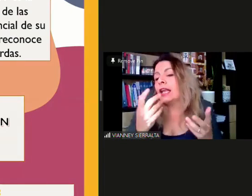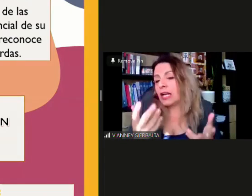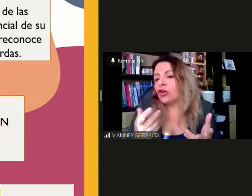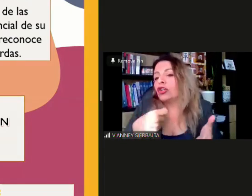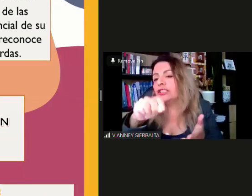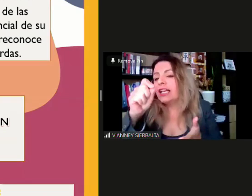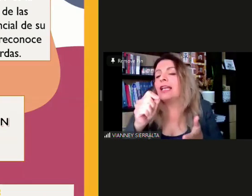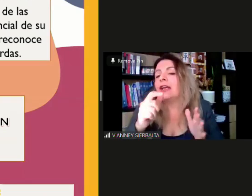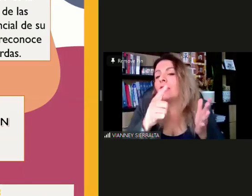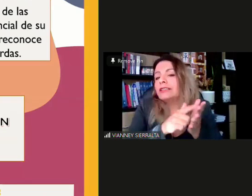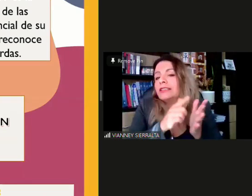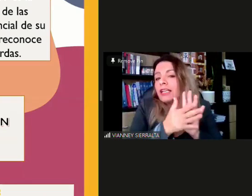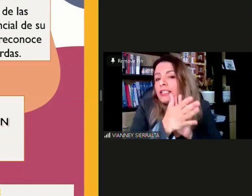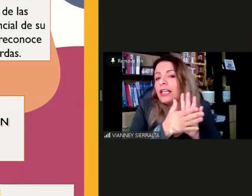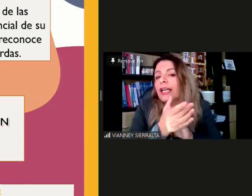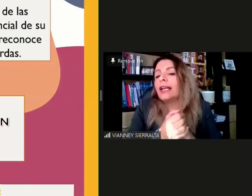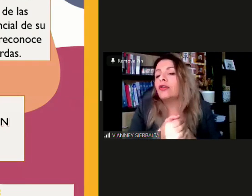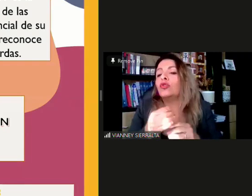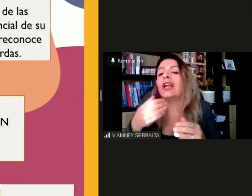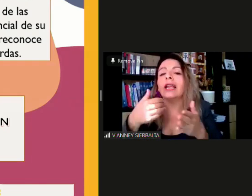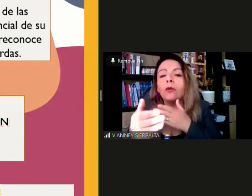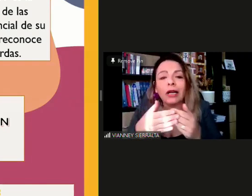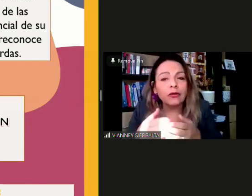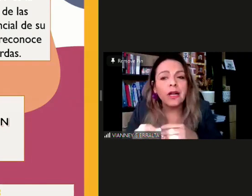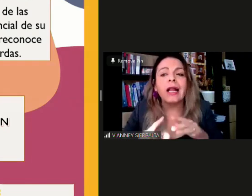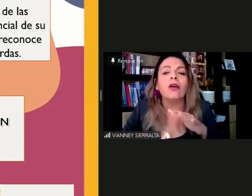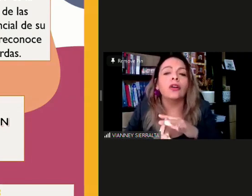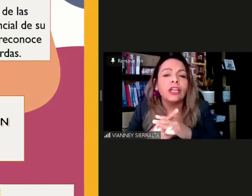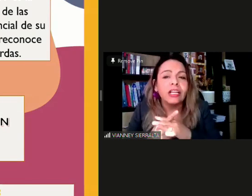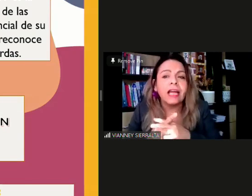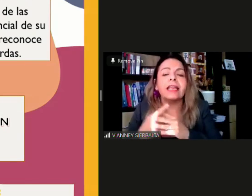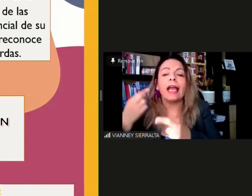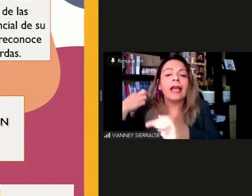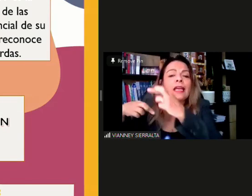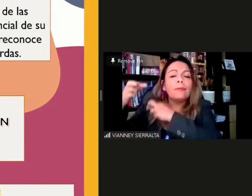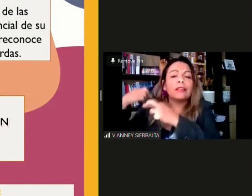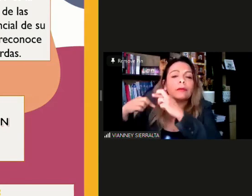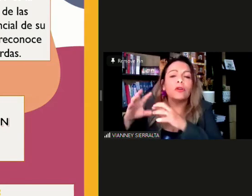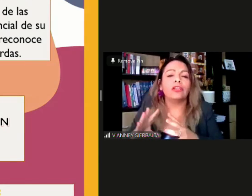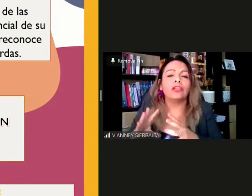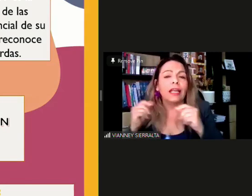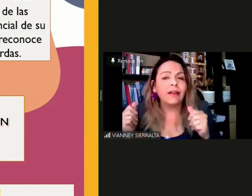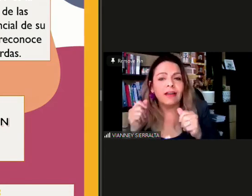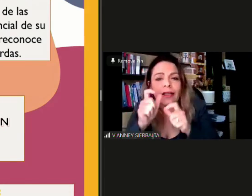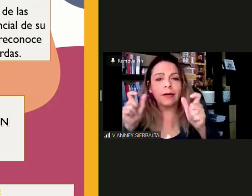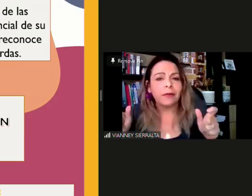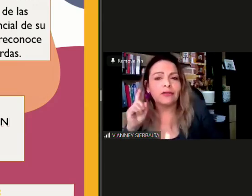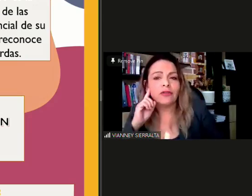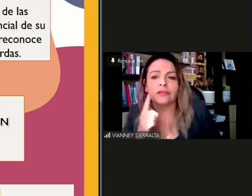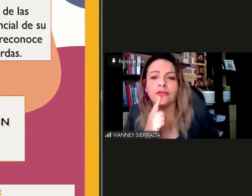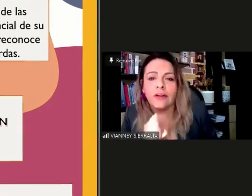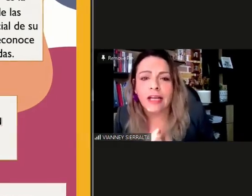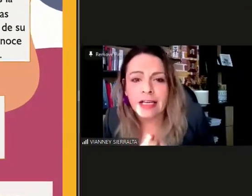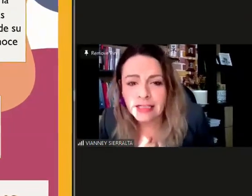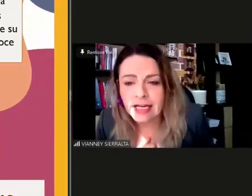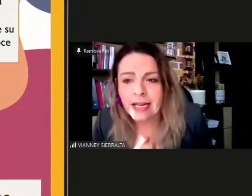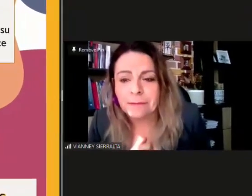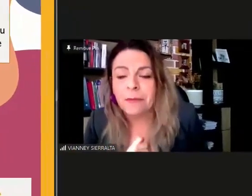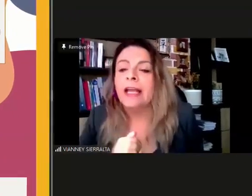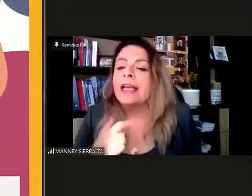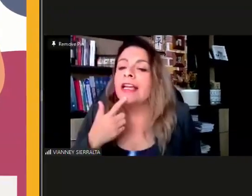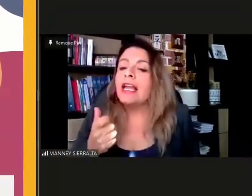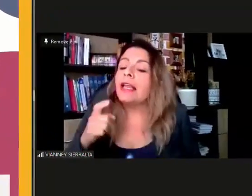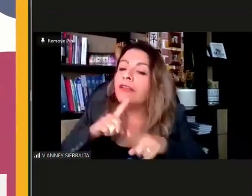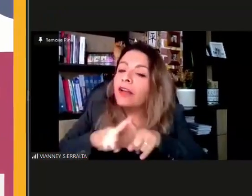sí reconoce la lengua de señas chilena como una lengua natural, originaria y patrimonio intangible de las personas sordas en